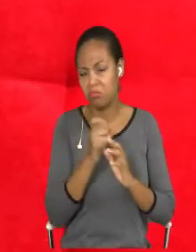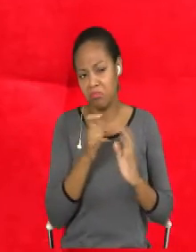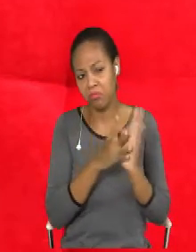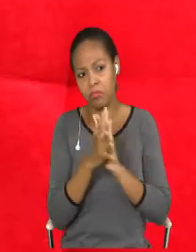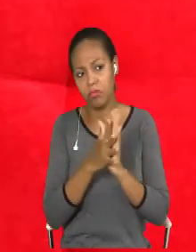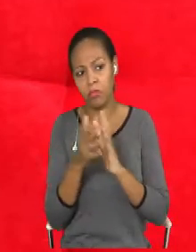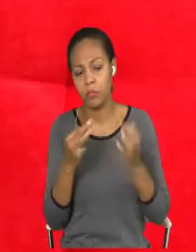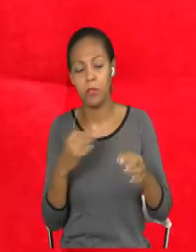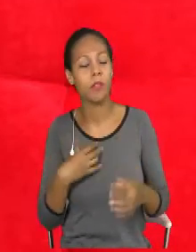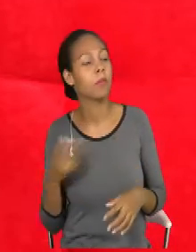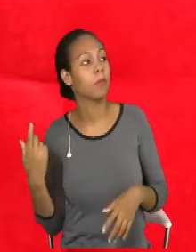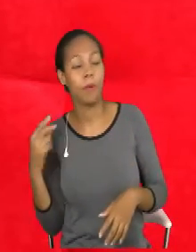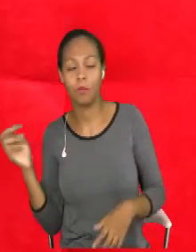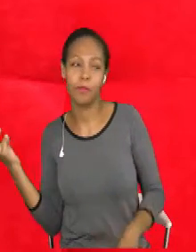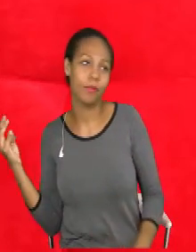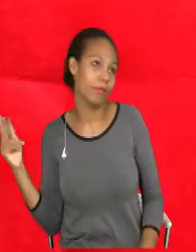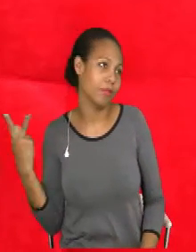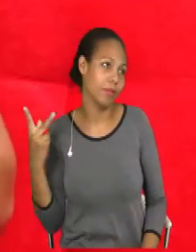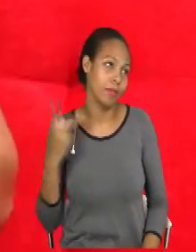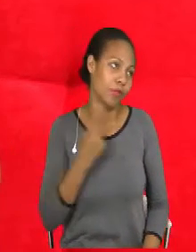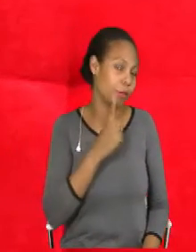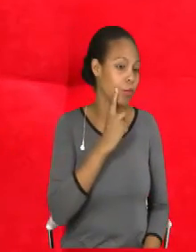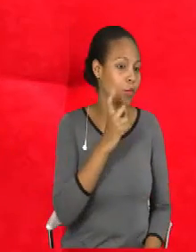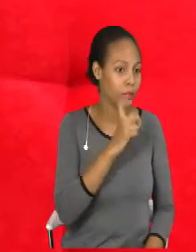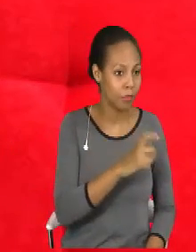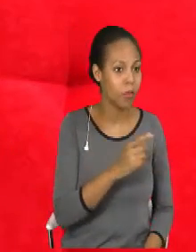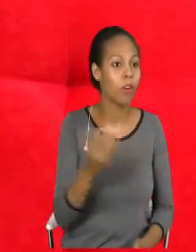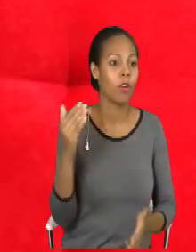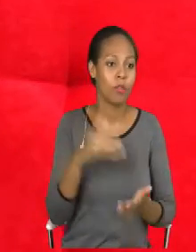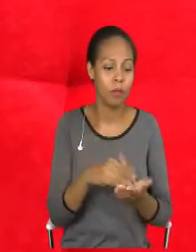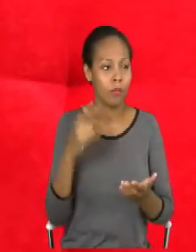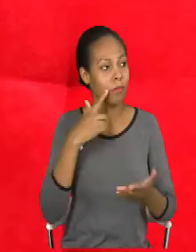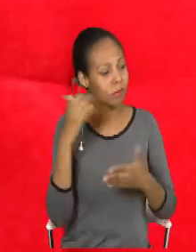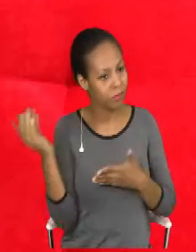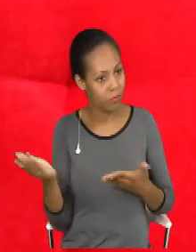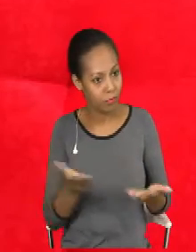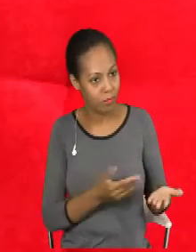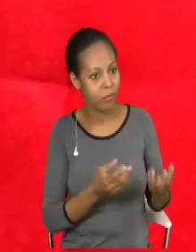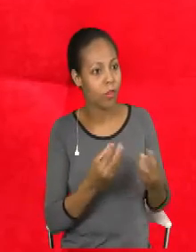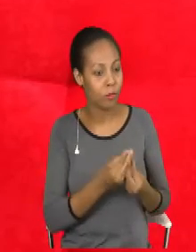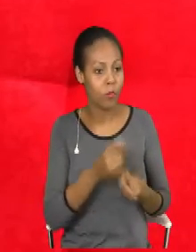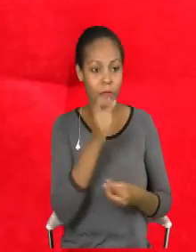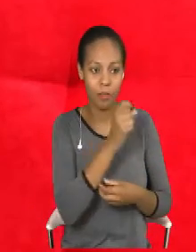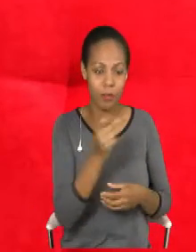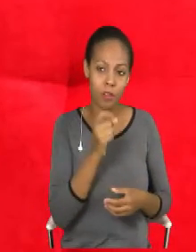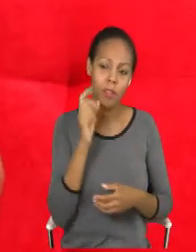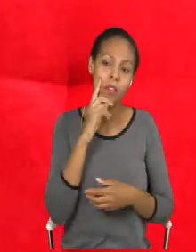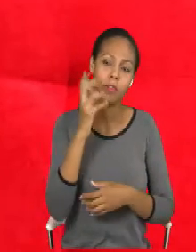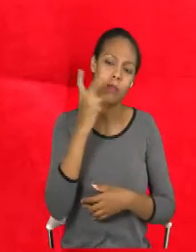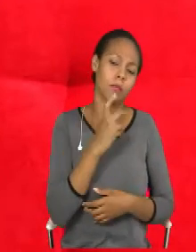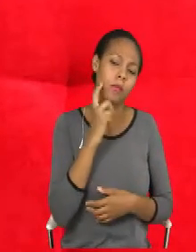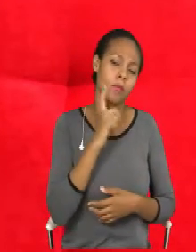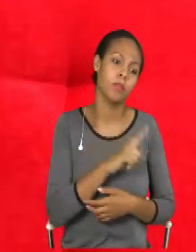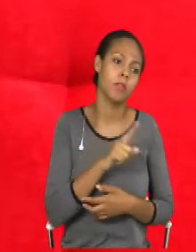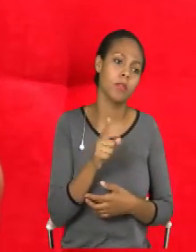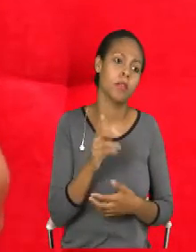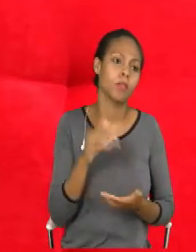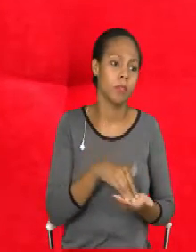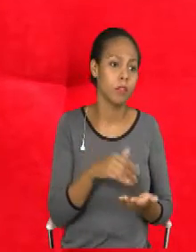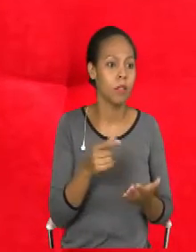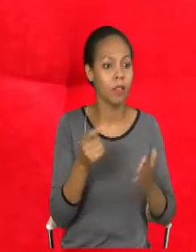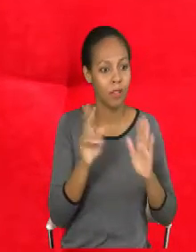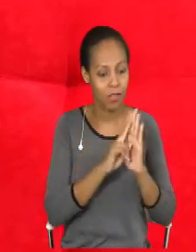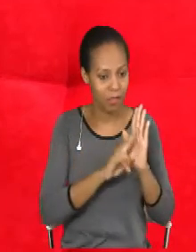nos vamos para Bucaramanga, nos vuelven a presentar ante los mismos evaluadores, nos ponen a llenar un